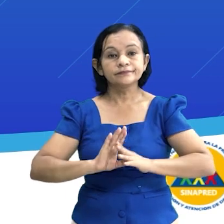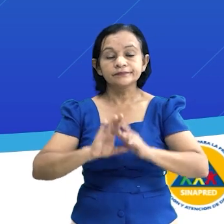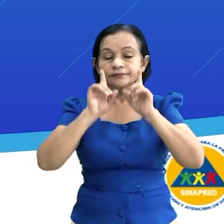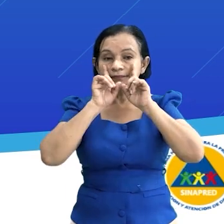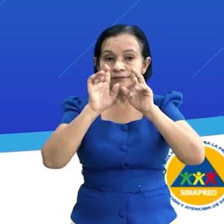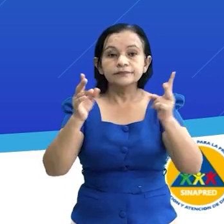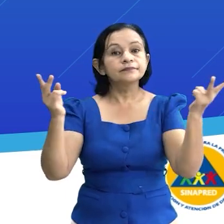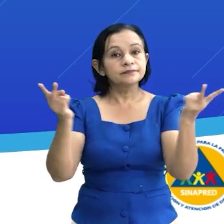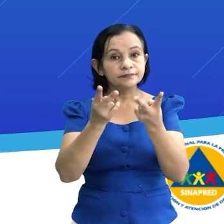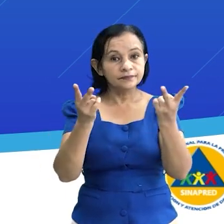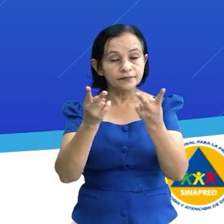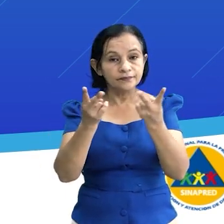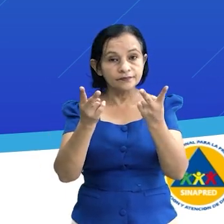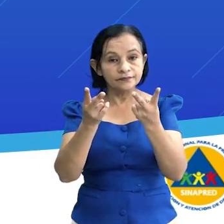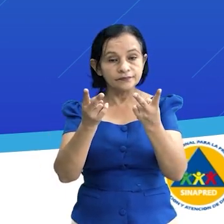Prevenir es vivir.